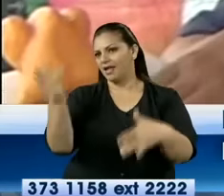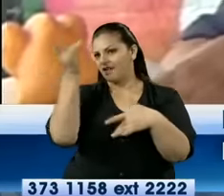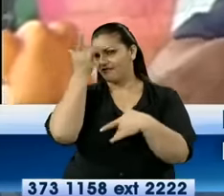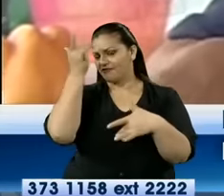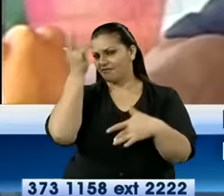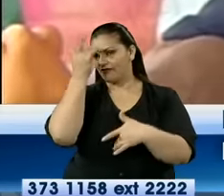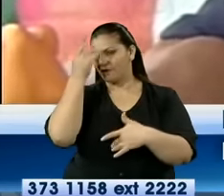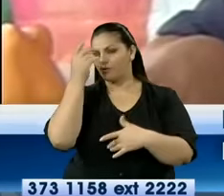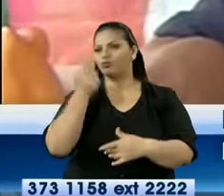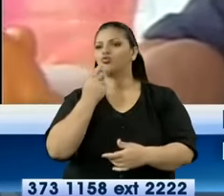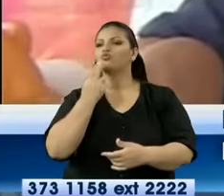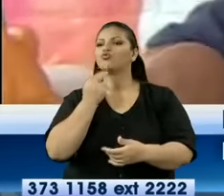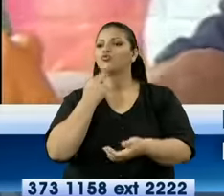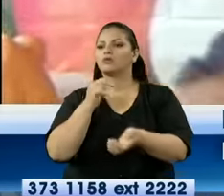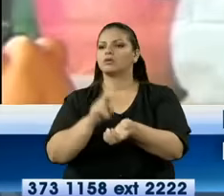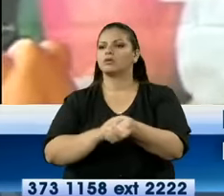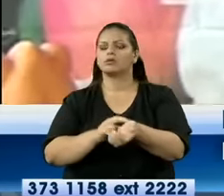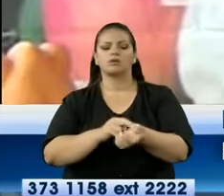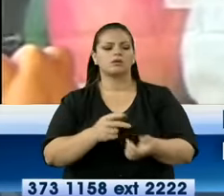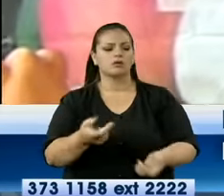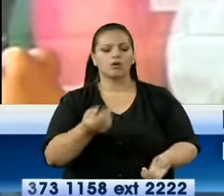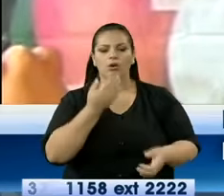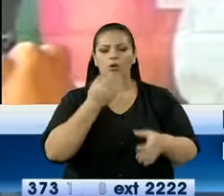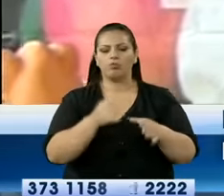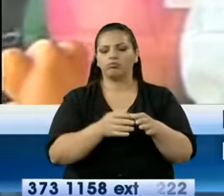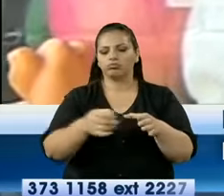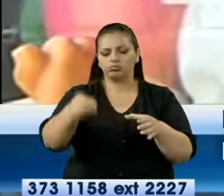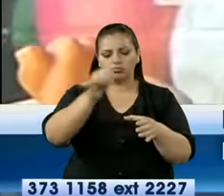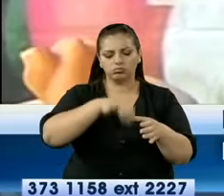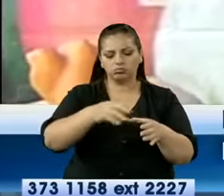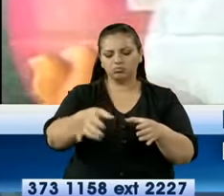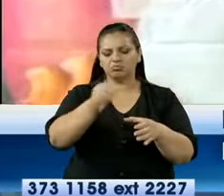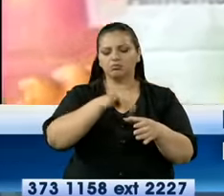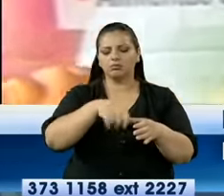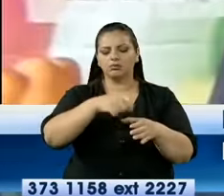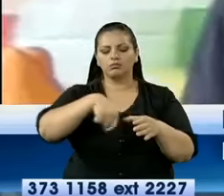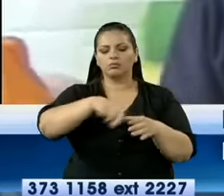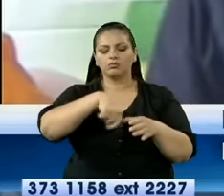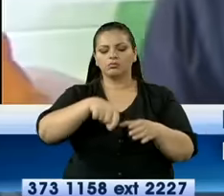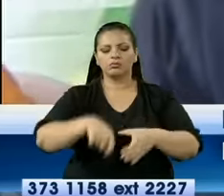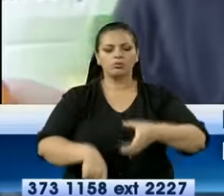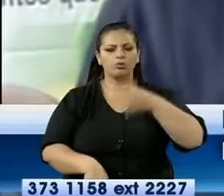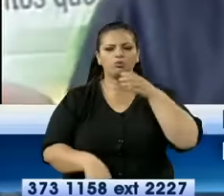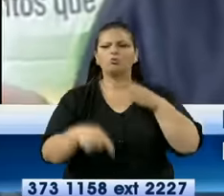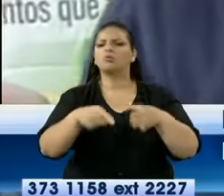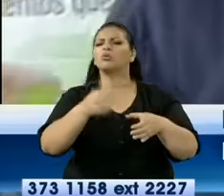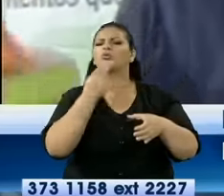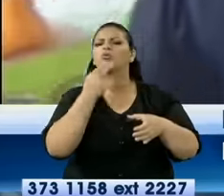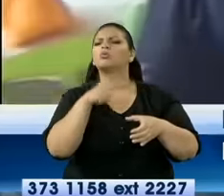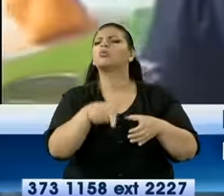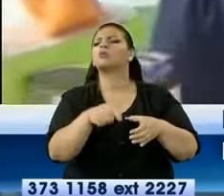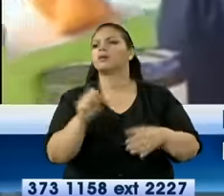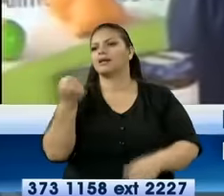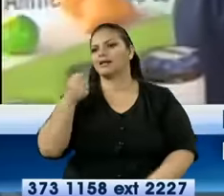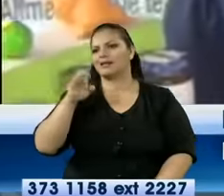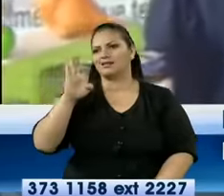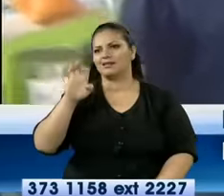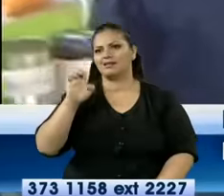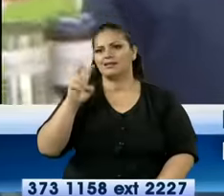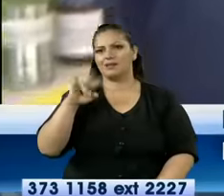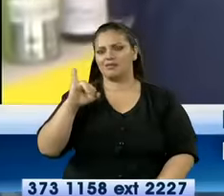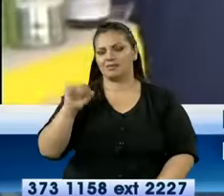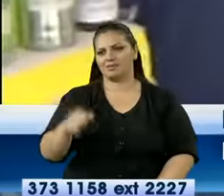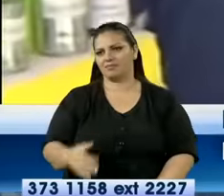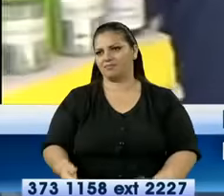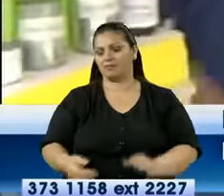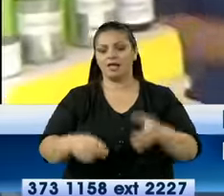Sí, pueden consumir la stevia, pero no de manera permanente, sino esporádica. ¿Sí? Por ejemplo, para el café, para algo que sí